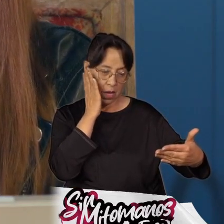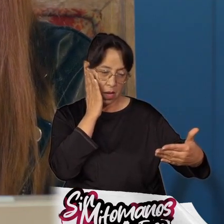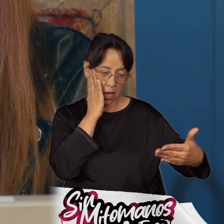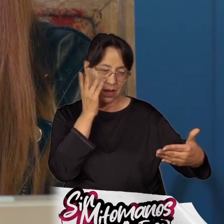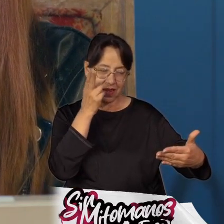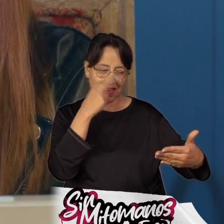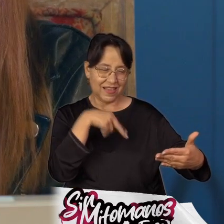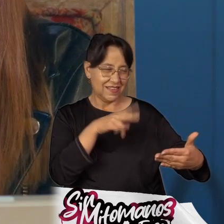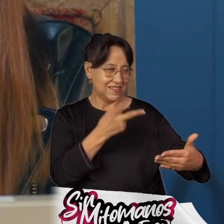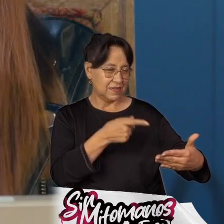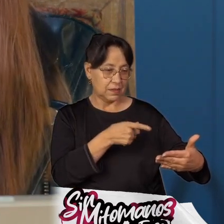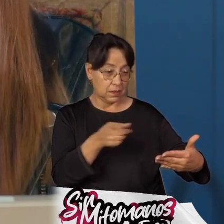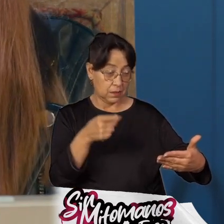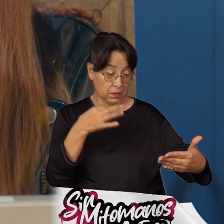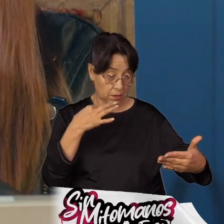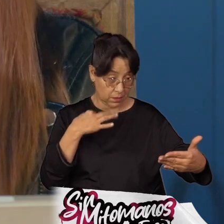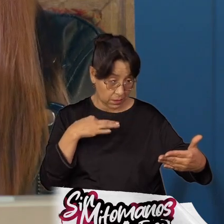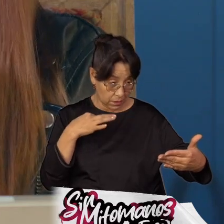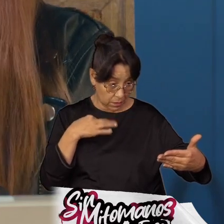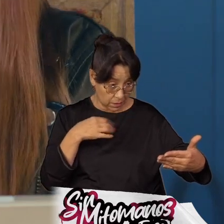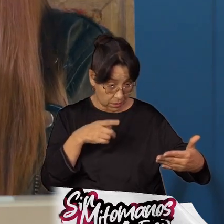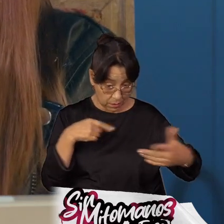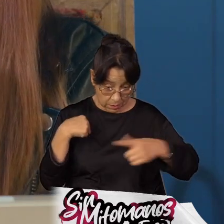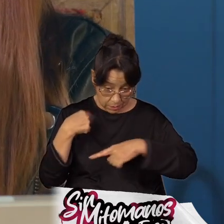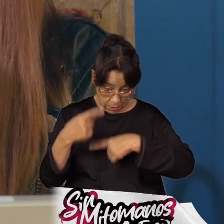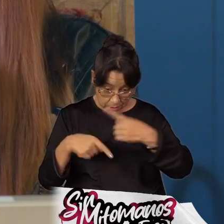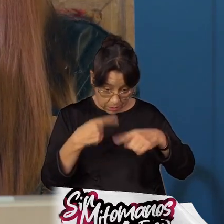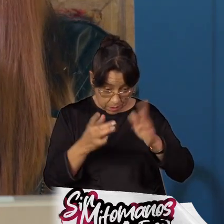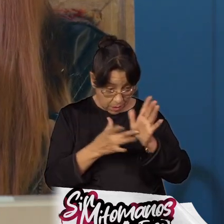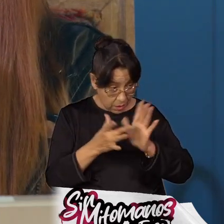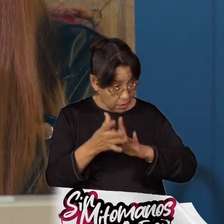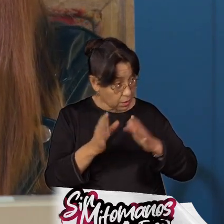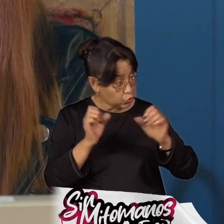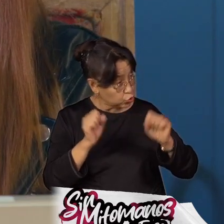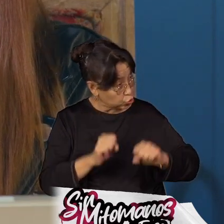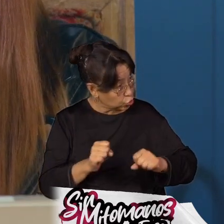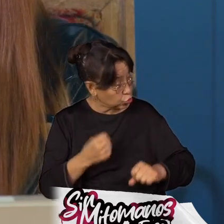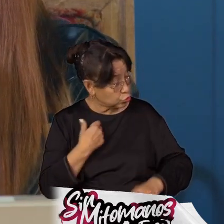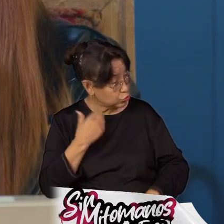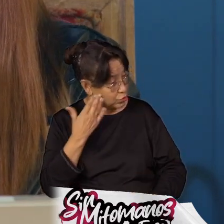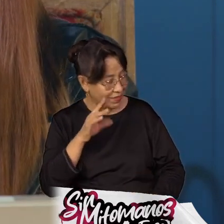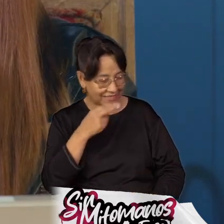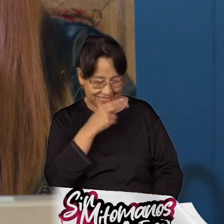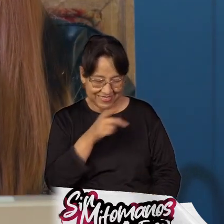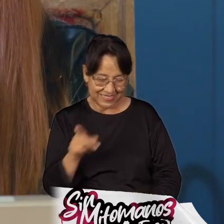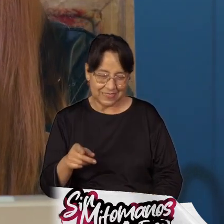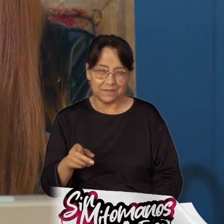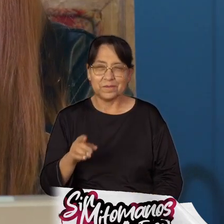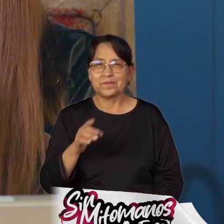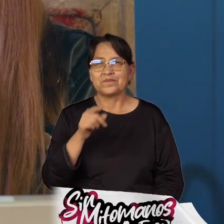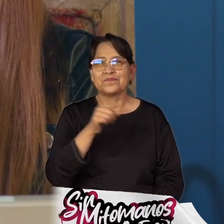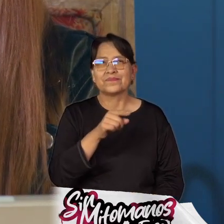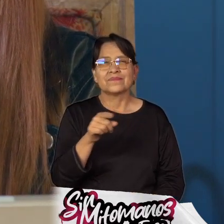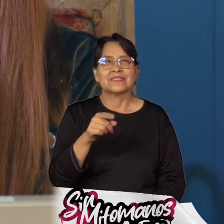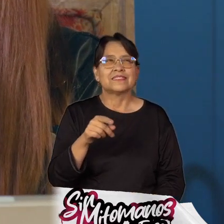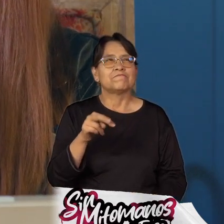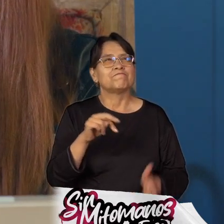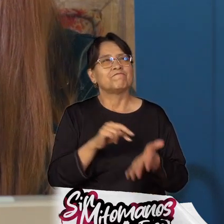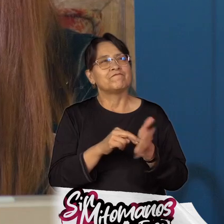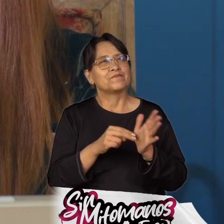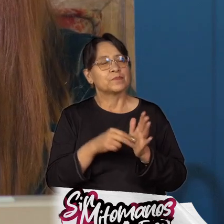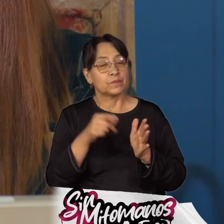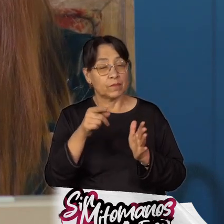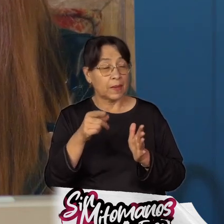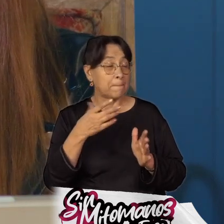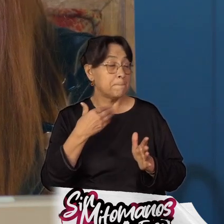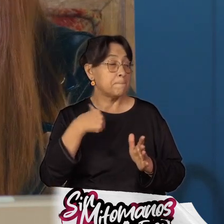sorprendidísimas de ver que Rahab hacía parte de la genealogía de Jesús. De hecho, que llegó a